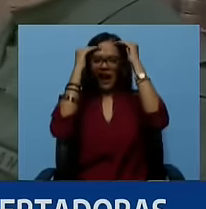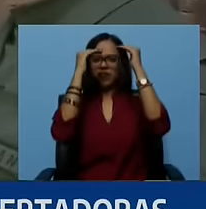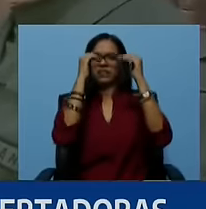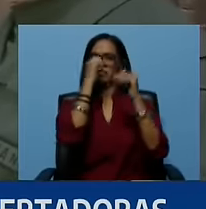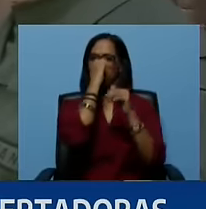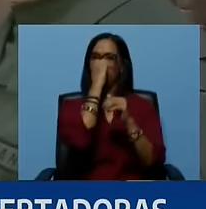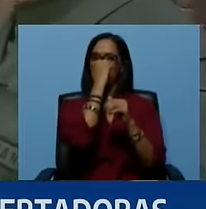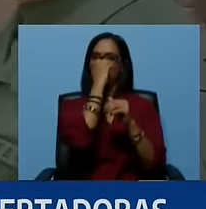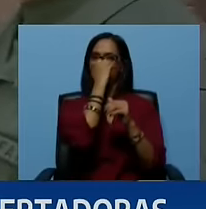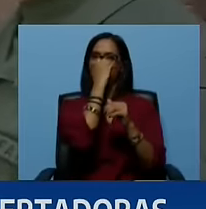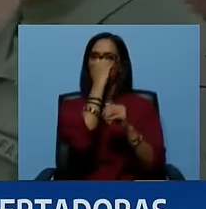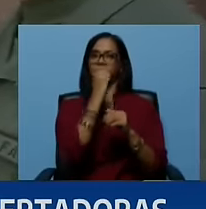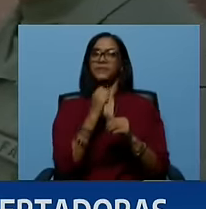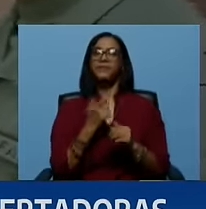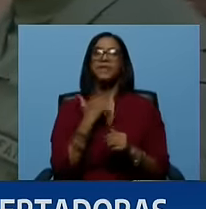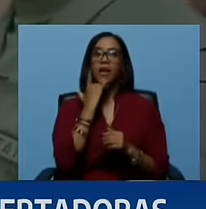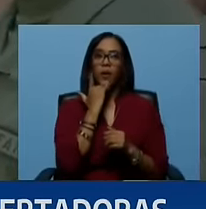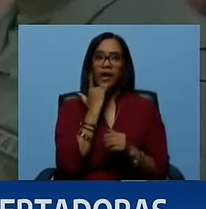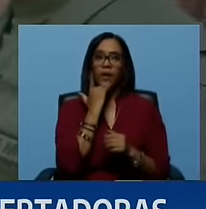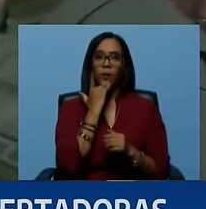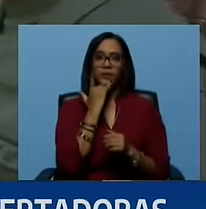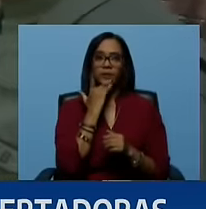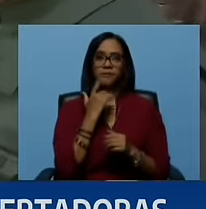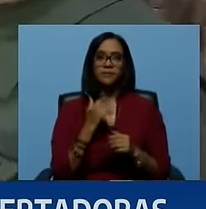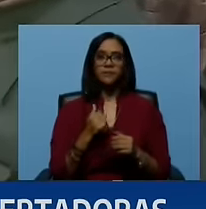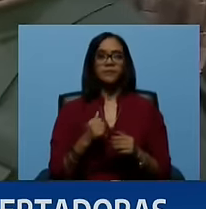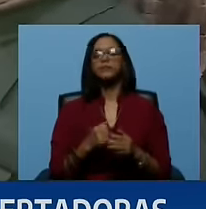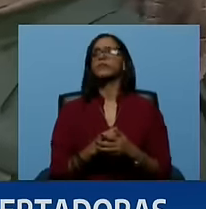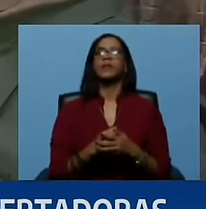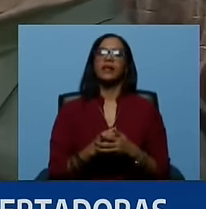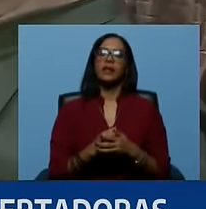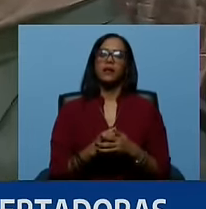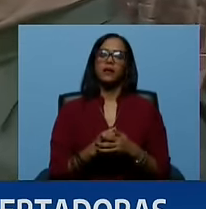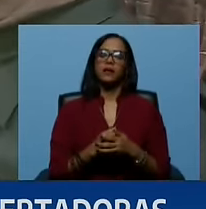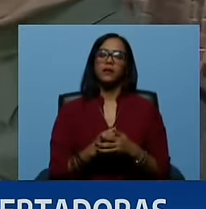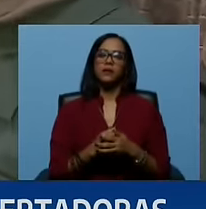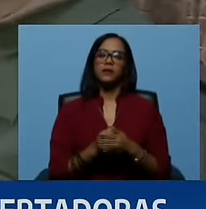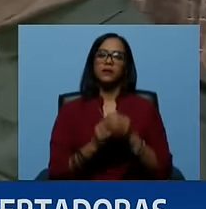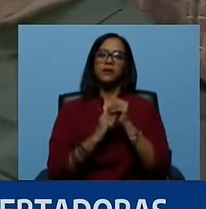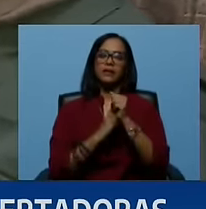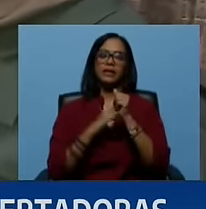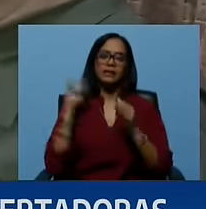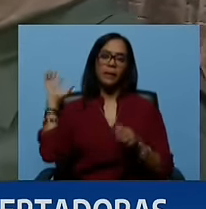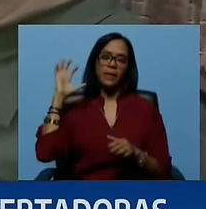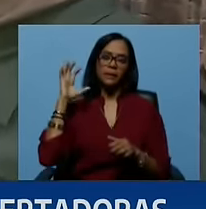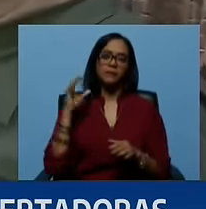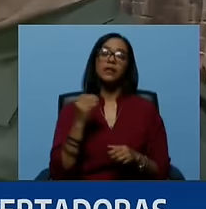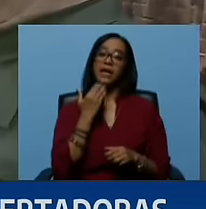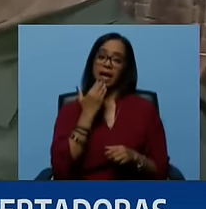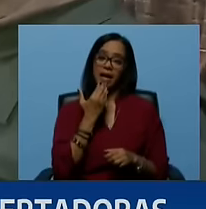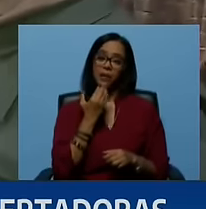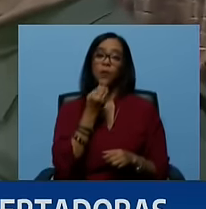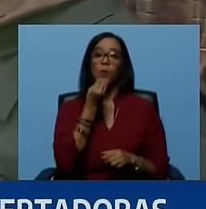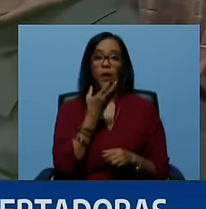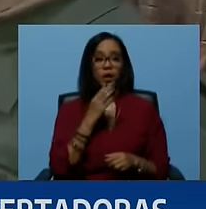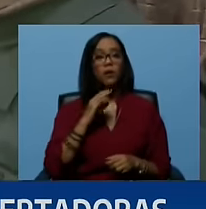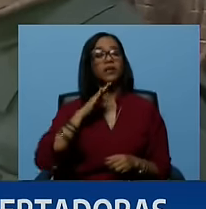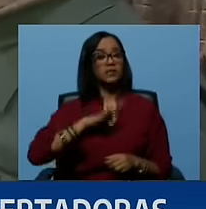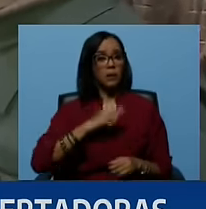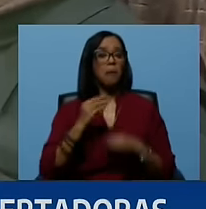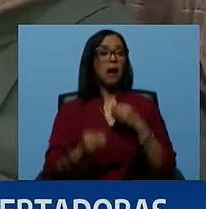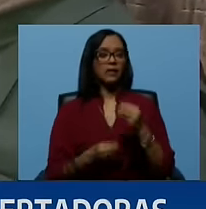de esta patria de Los Héroes de los mártires y algo bueno debemos estar